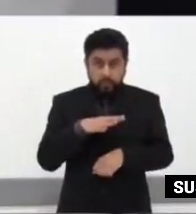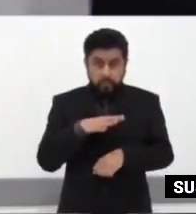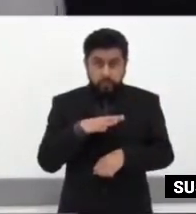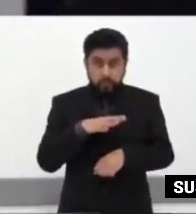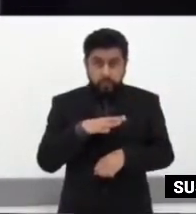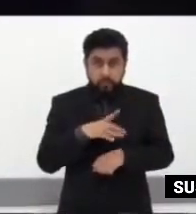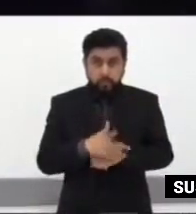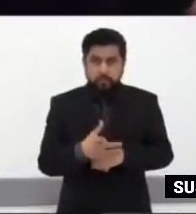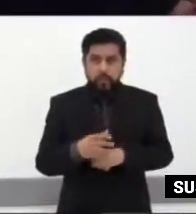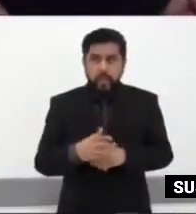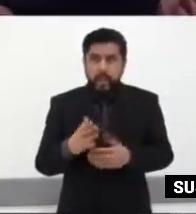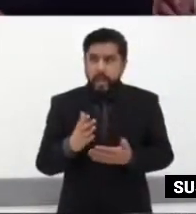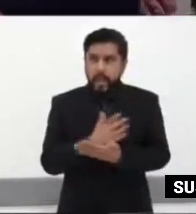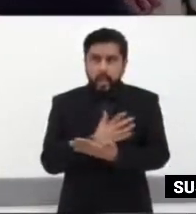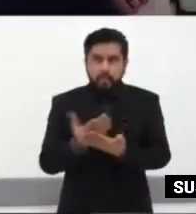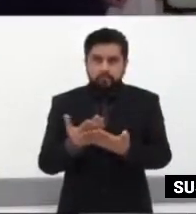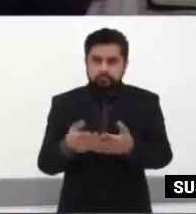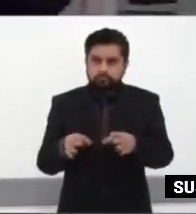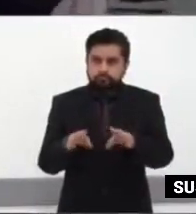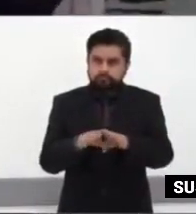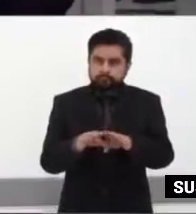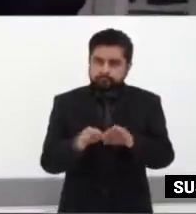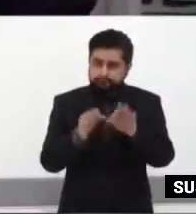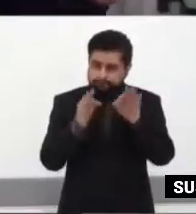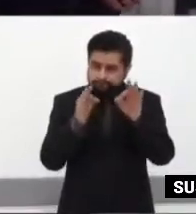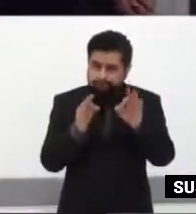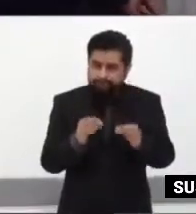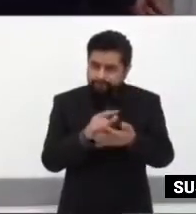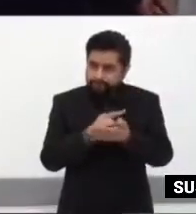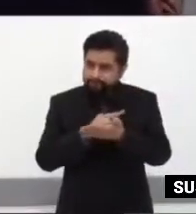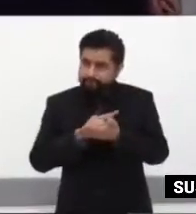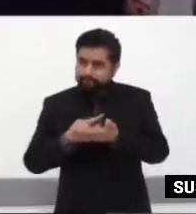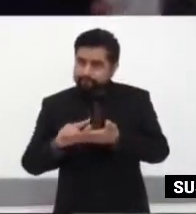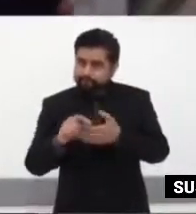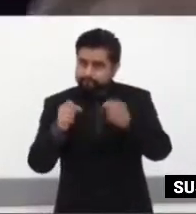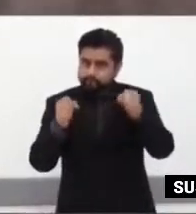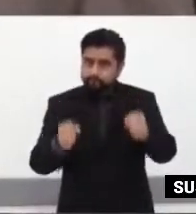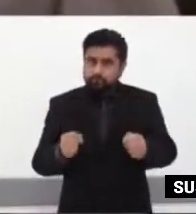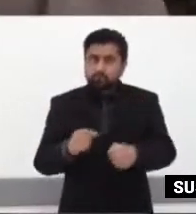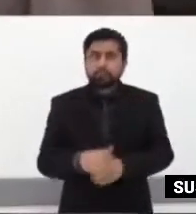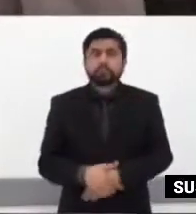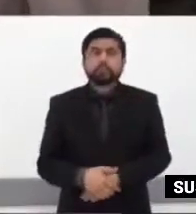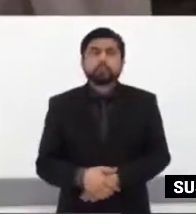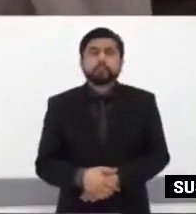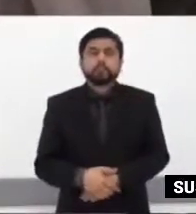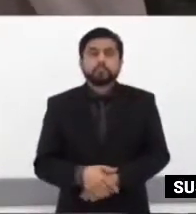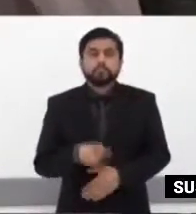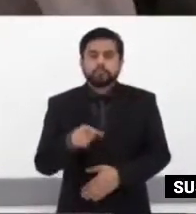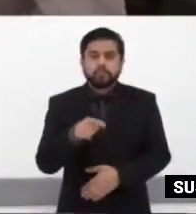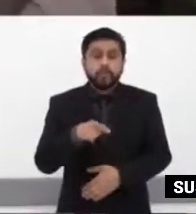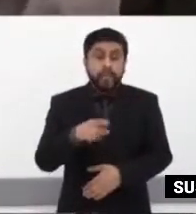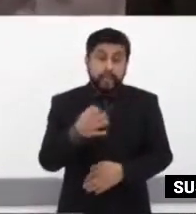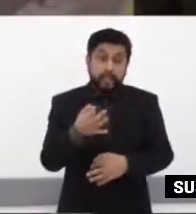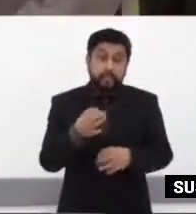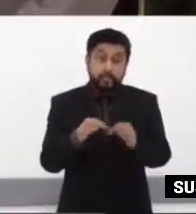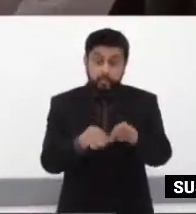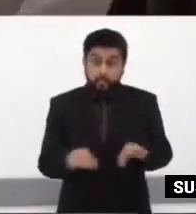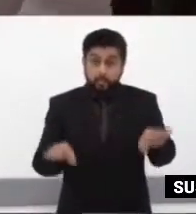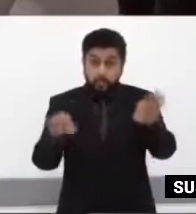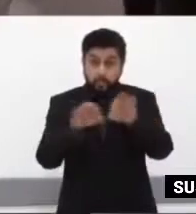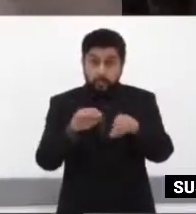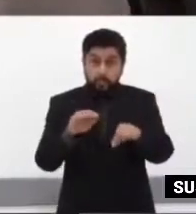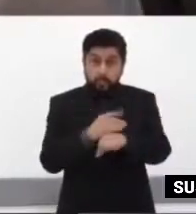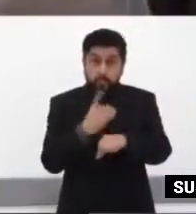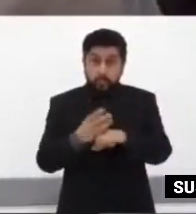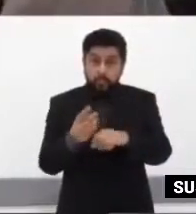están aislados. Esa es una gran importancia cuando seamos hospital general. El estar aislados es importante, porque todo paciente que